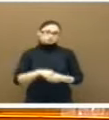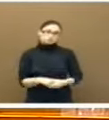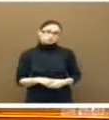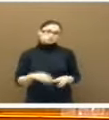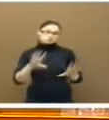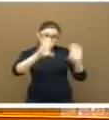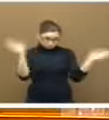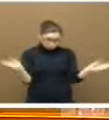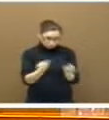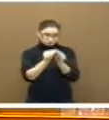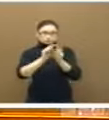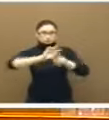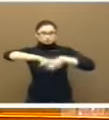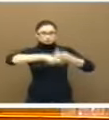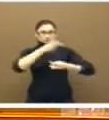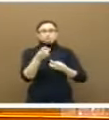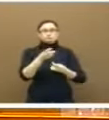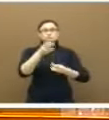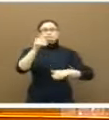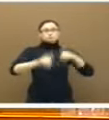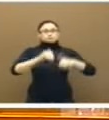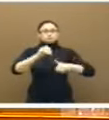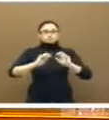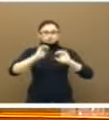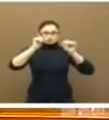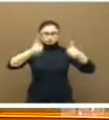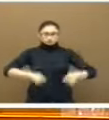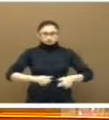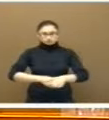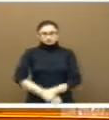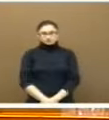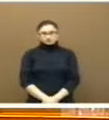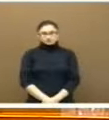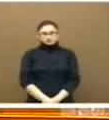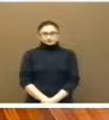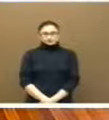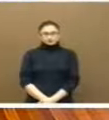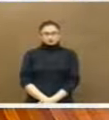enmiendas, señorías, lo someto a la consideración de la Cámara. Entramos en votación.